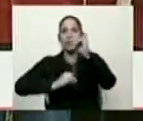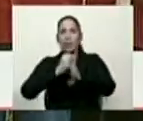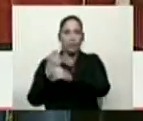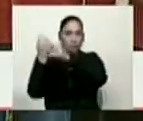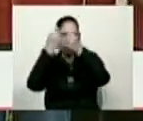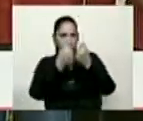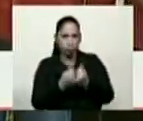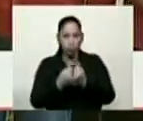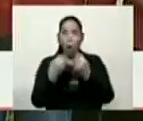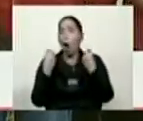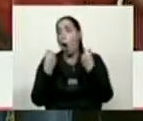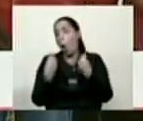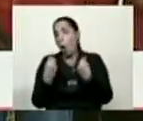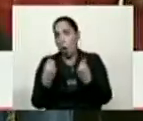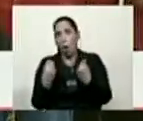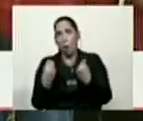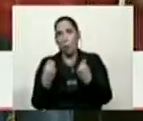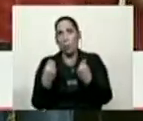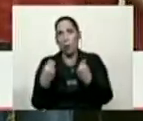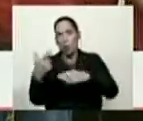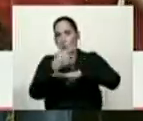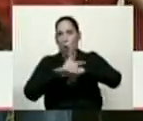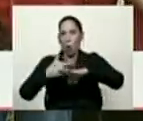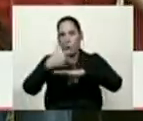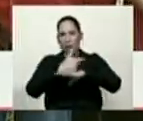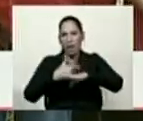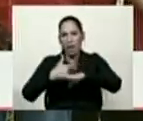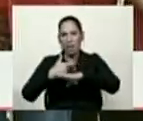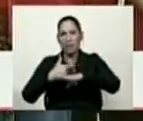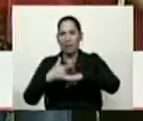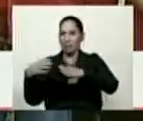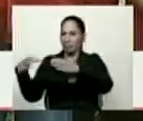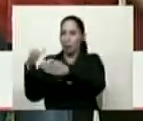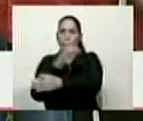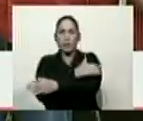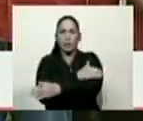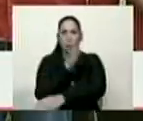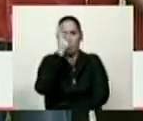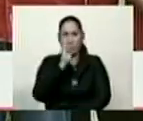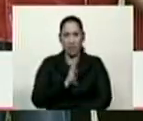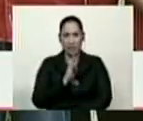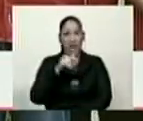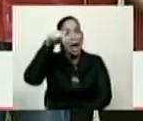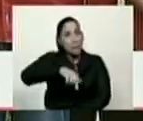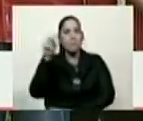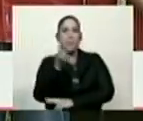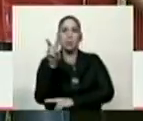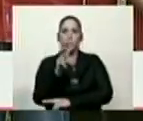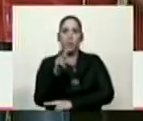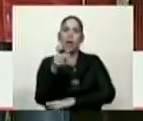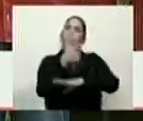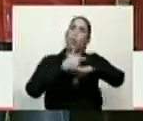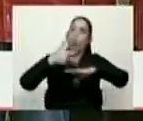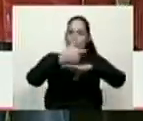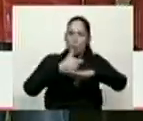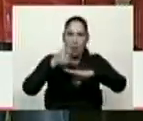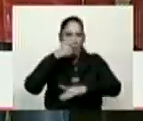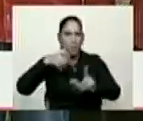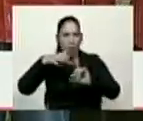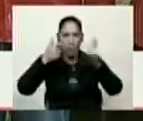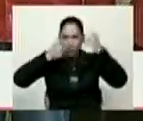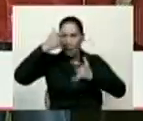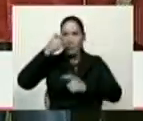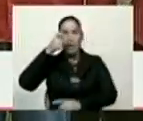o como gobierna la ultraderecha del mundo en Brasil. Pero aquí en Venezuela gobierna el pueblo con Chávez y con Nicolás.